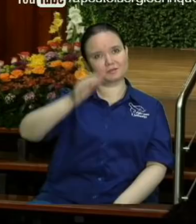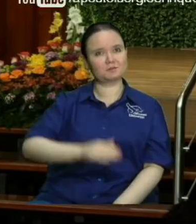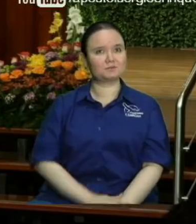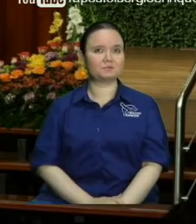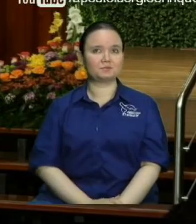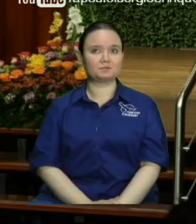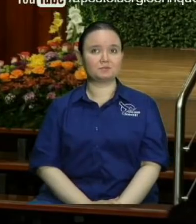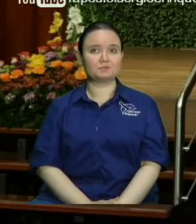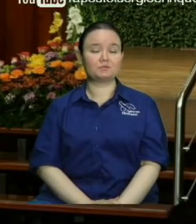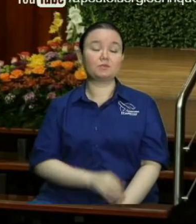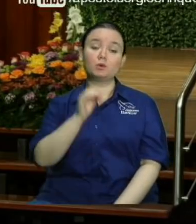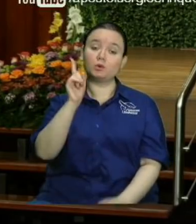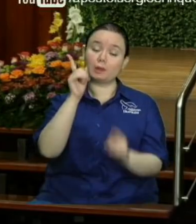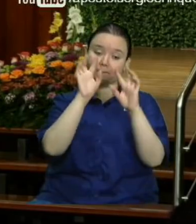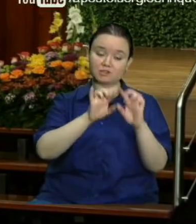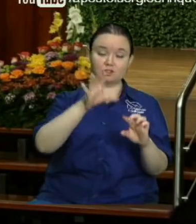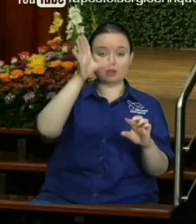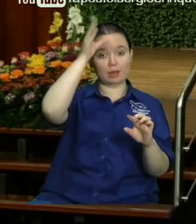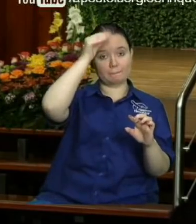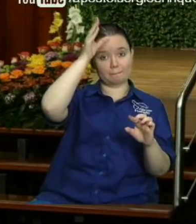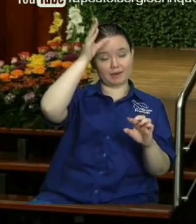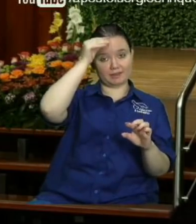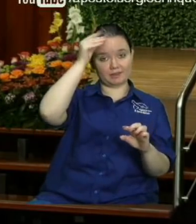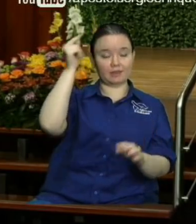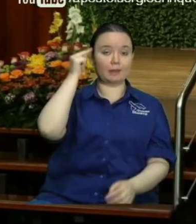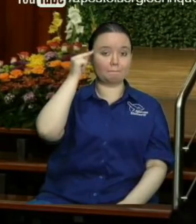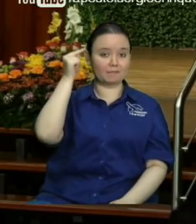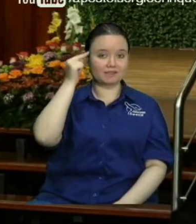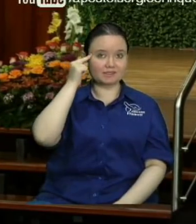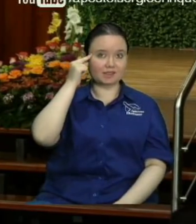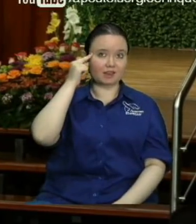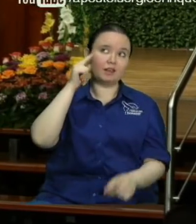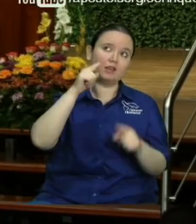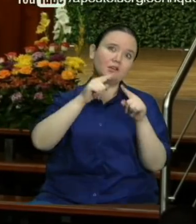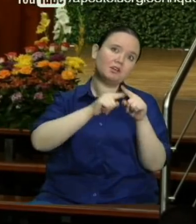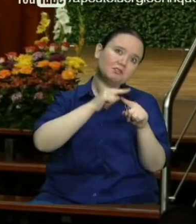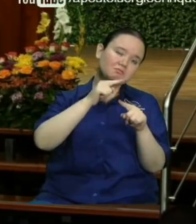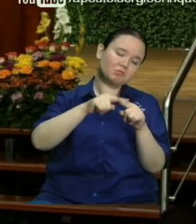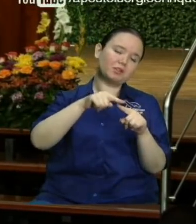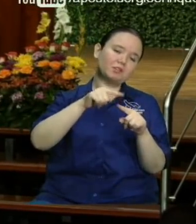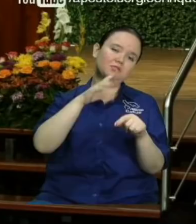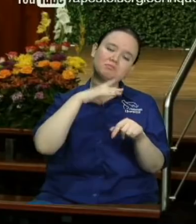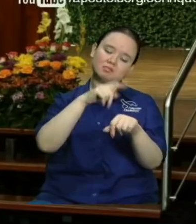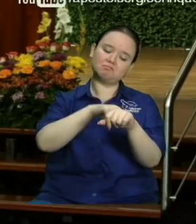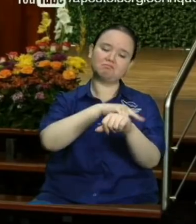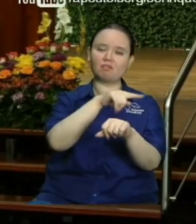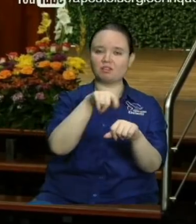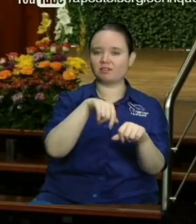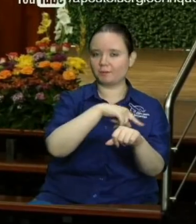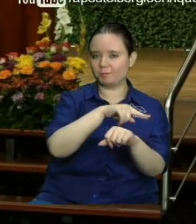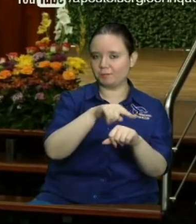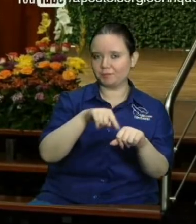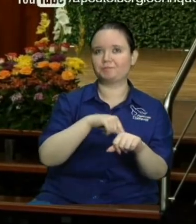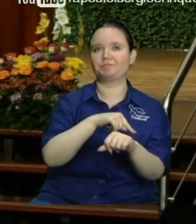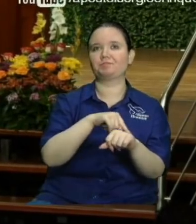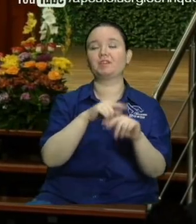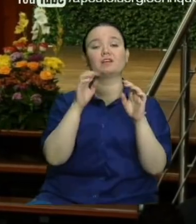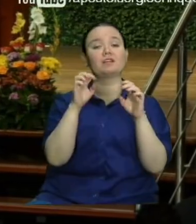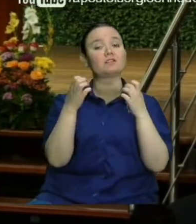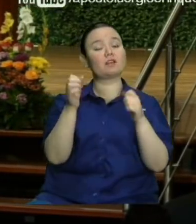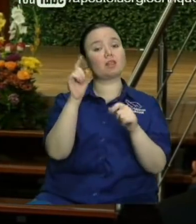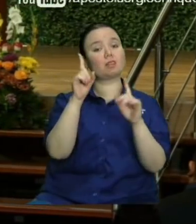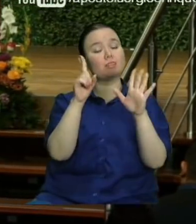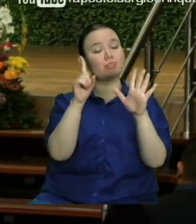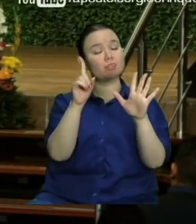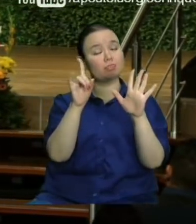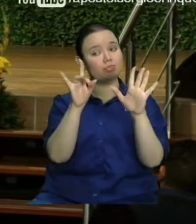Pero uno aprende a pensar con el tiempo, va mejorando. Entonces, fíjate, la décima generación, así como